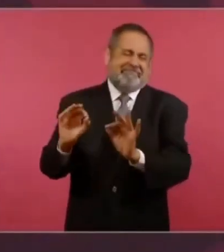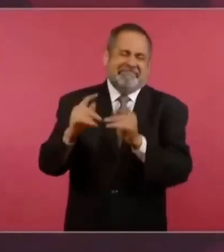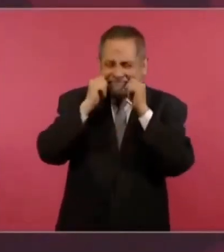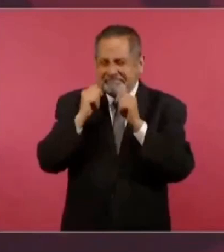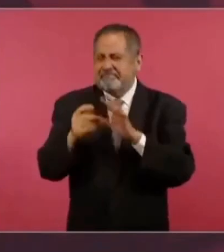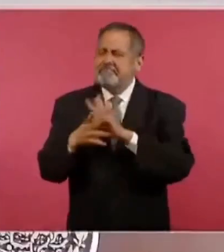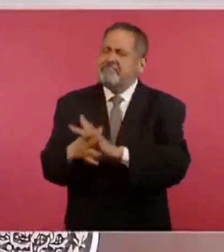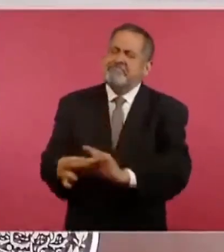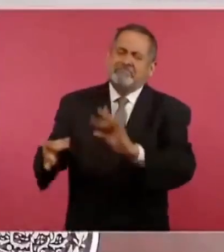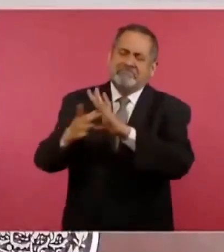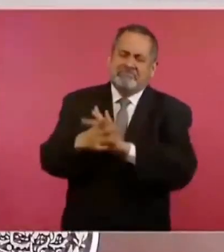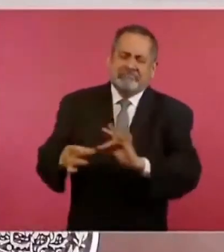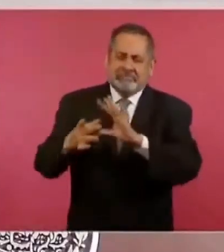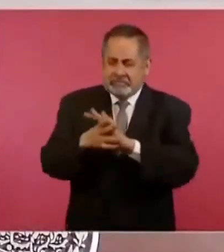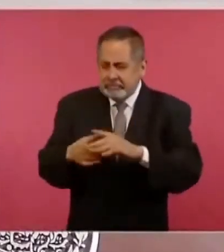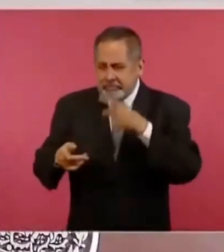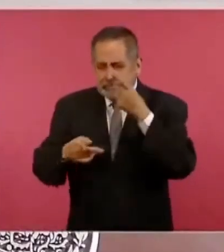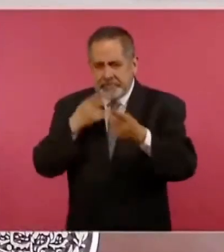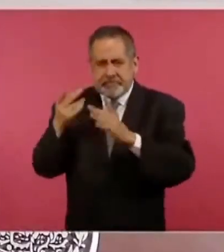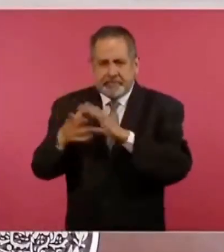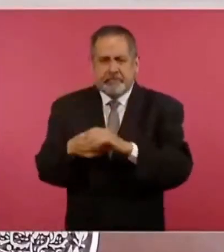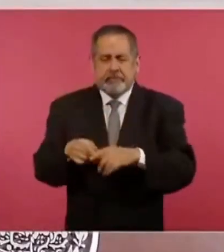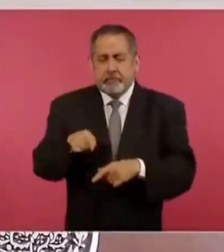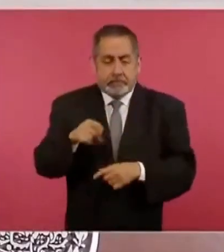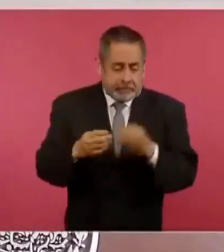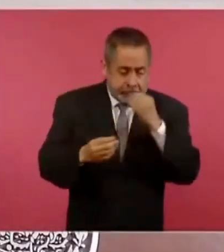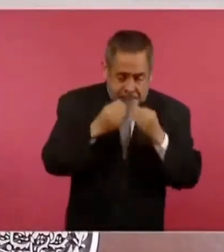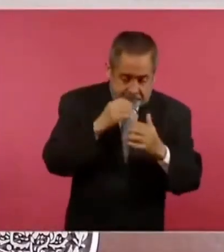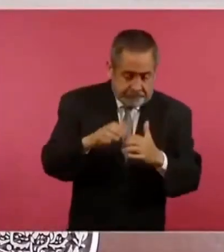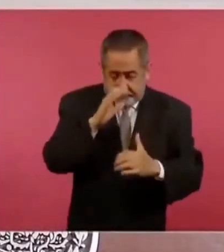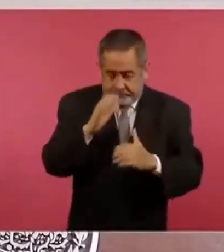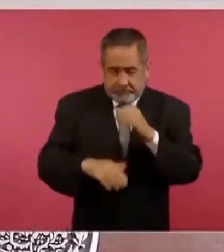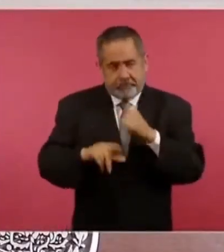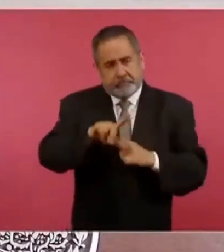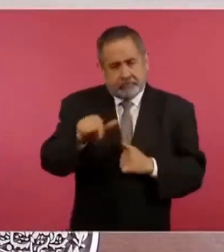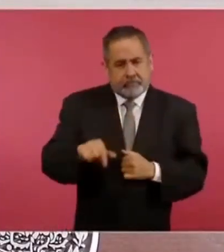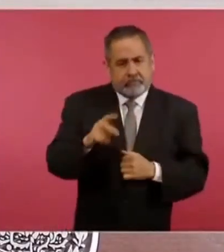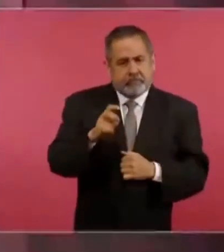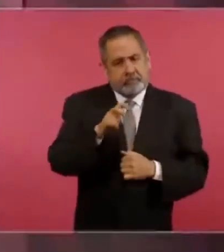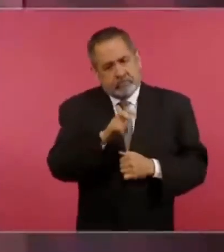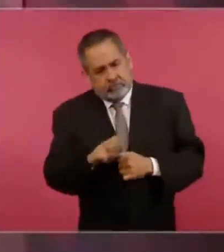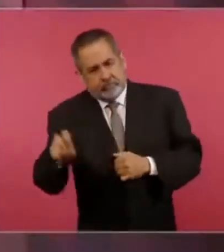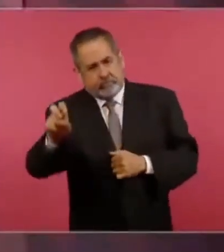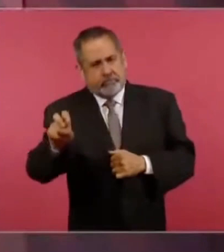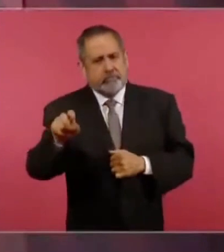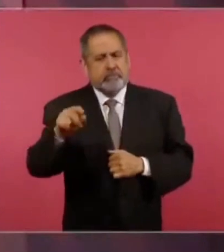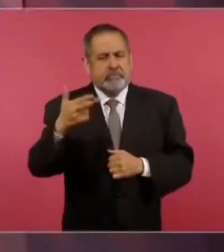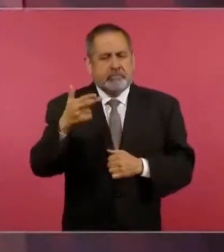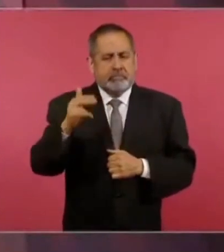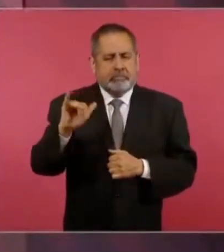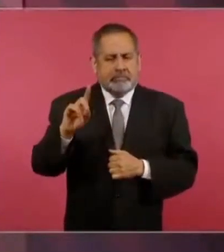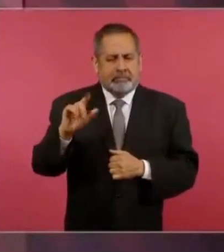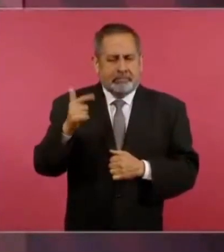Y ya comimos y luego nos tocaba ir a Hidalgo. Dice,